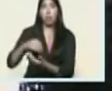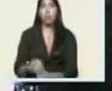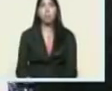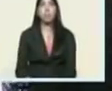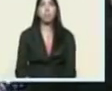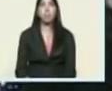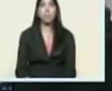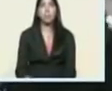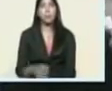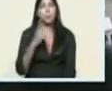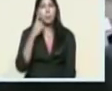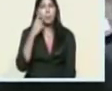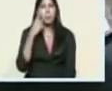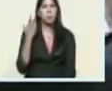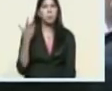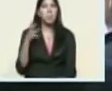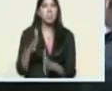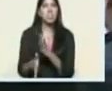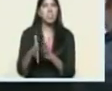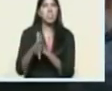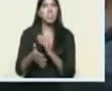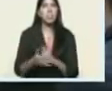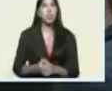en Miranda. Y cómo eso significa